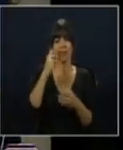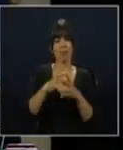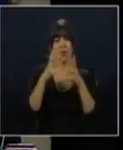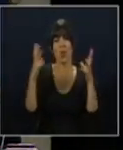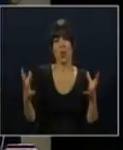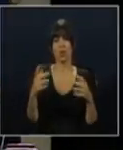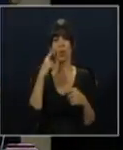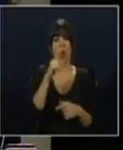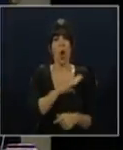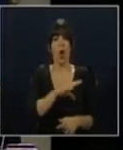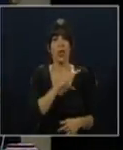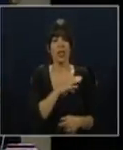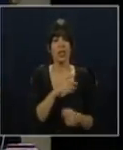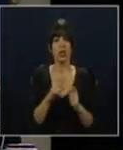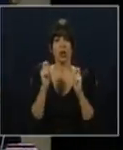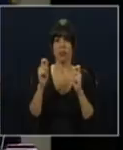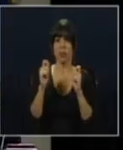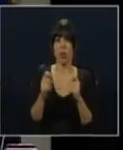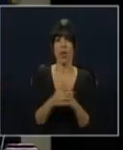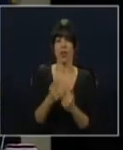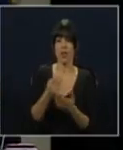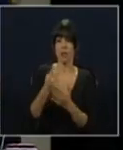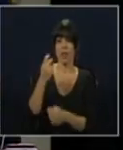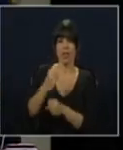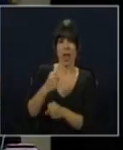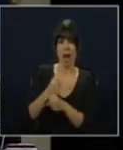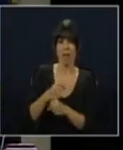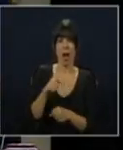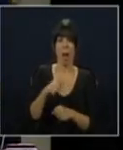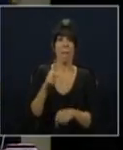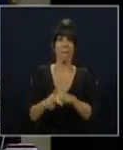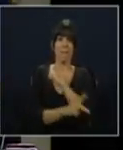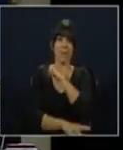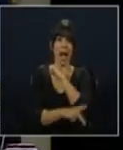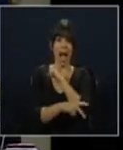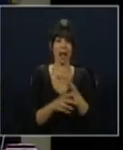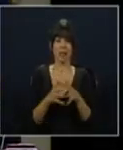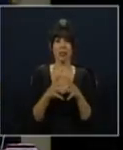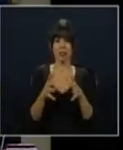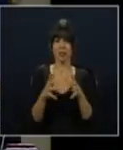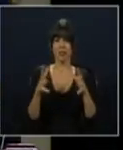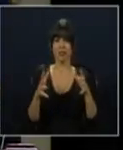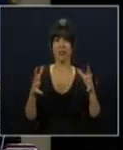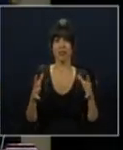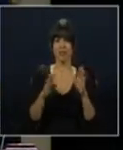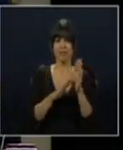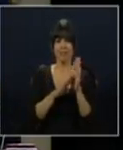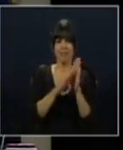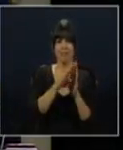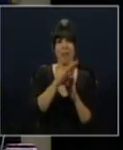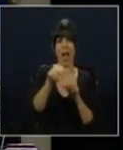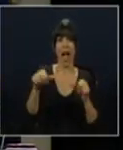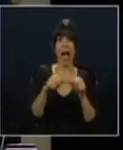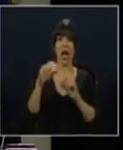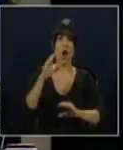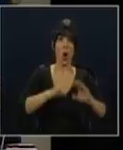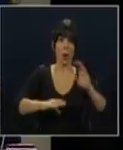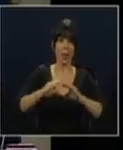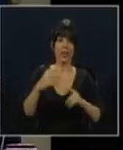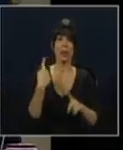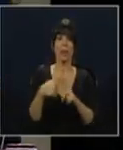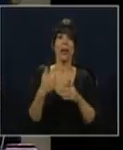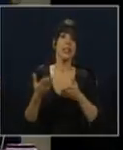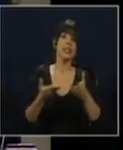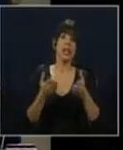y oportunidades laborales en momentos en que el país continúa creciendo exponencialmente en el campo del comercio y los